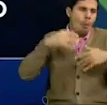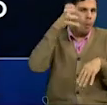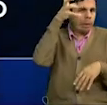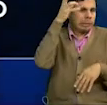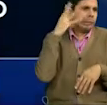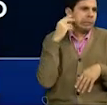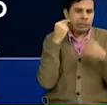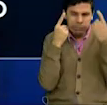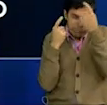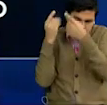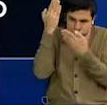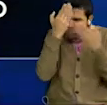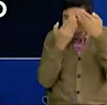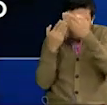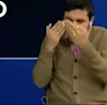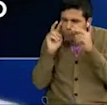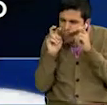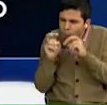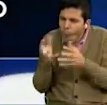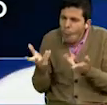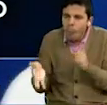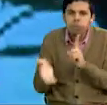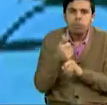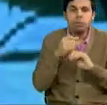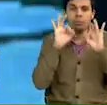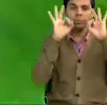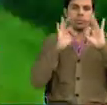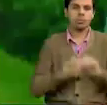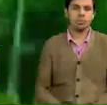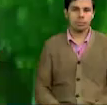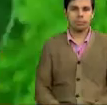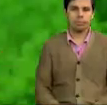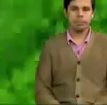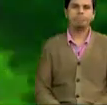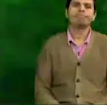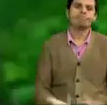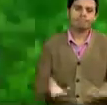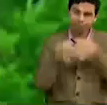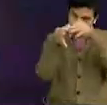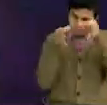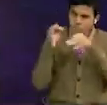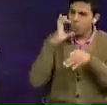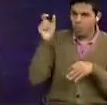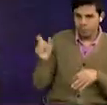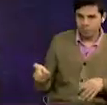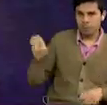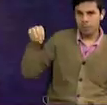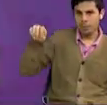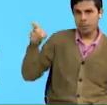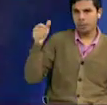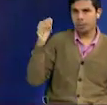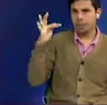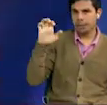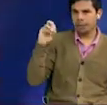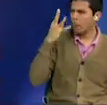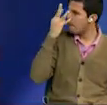exitosas e ingeniosas también de los últimos años. Y es que la historia de este narco, conocido no solo por ser uno de